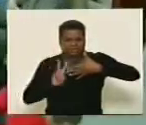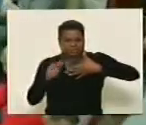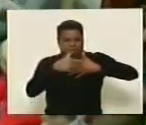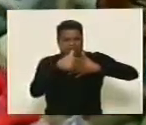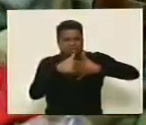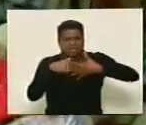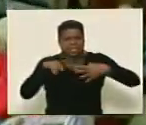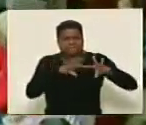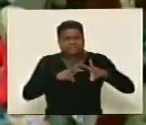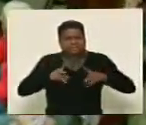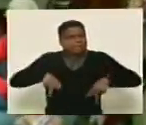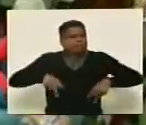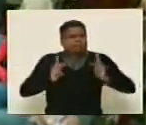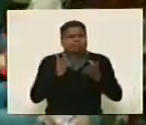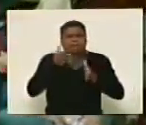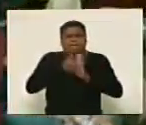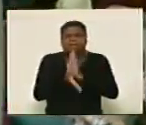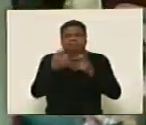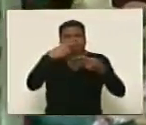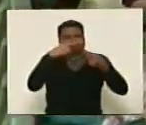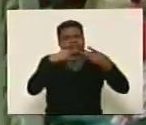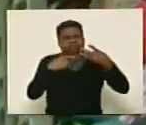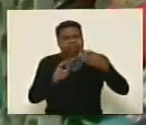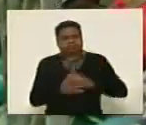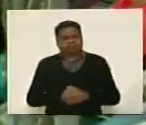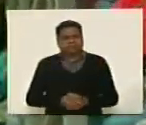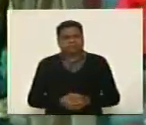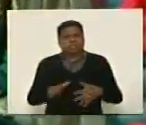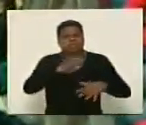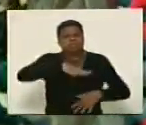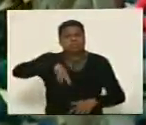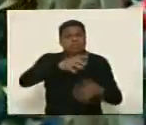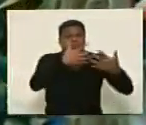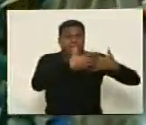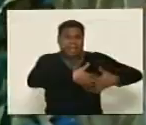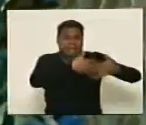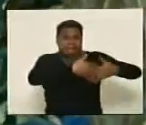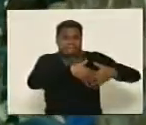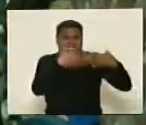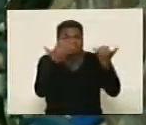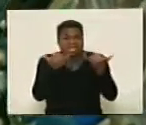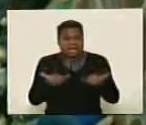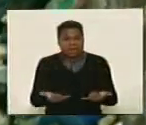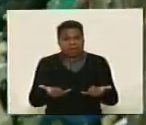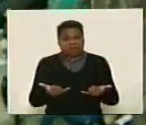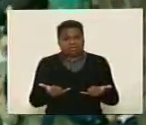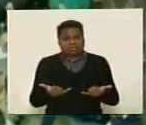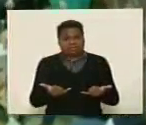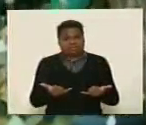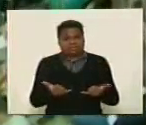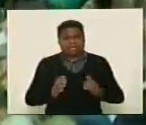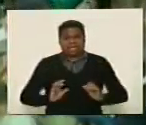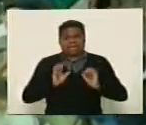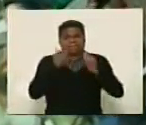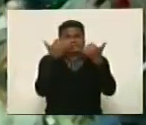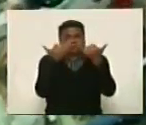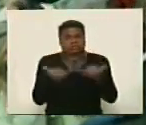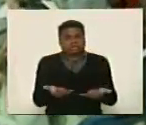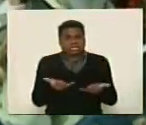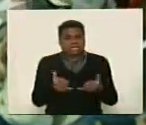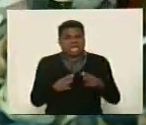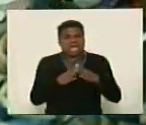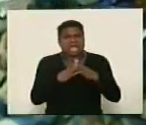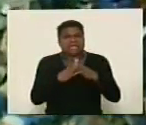lo posible, en donde el sector empresarial extranjero ha comenzado a dar